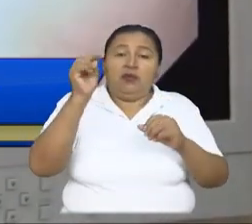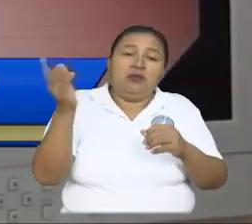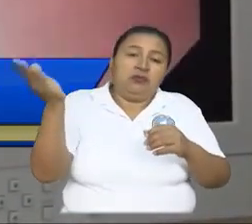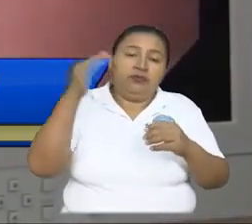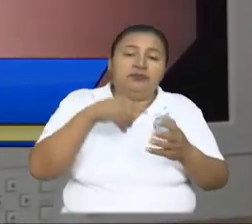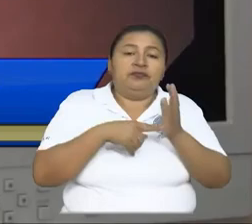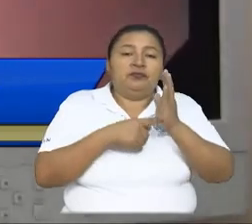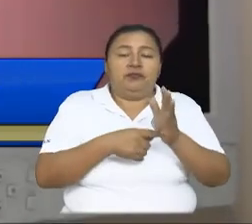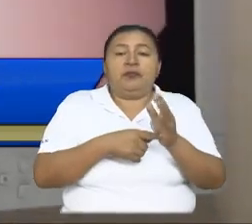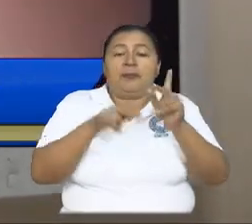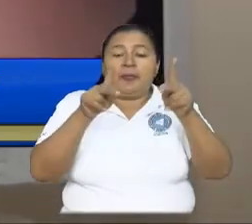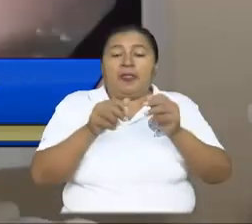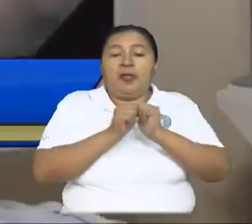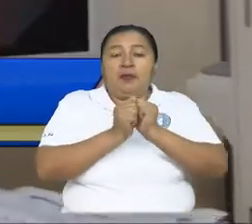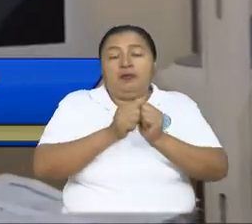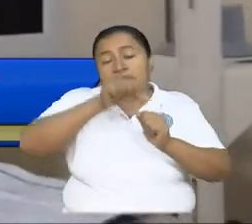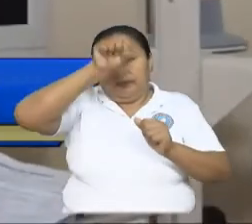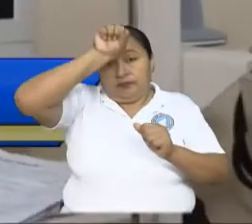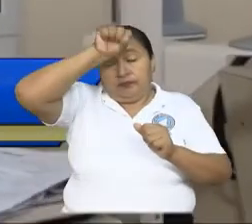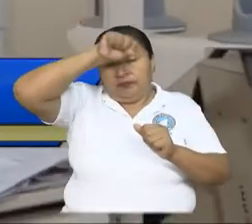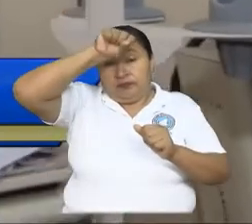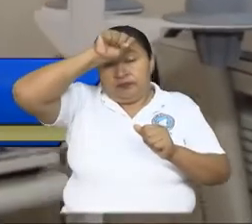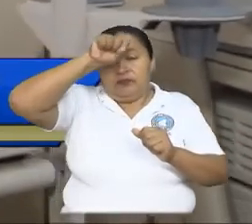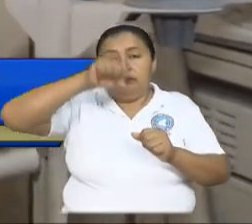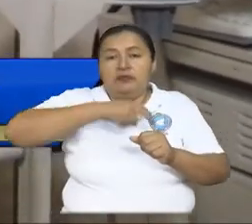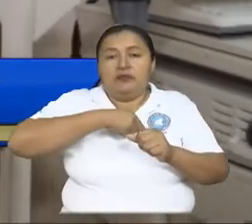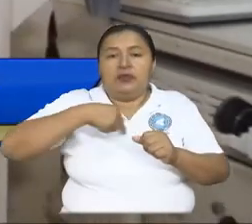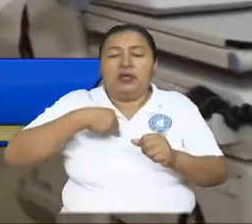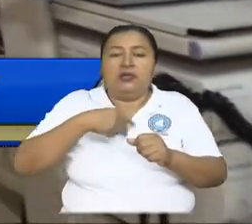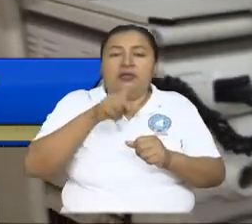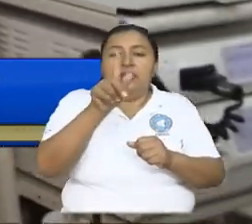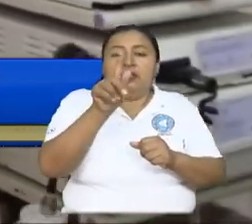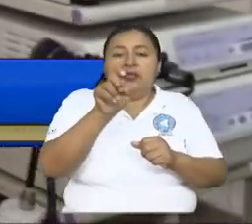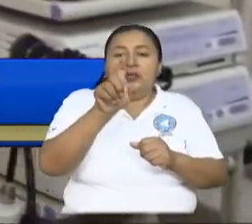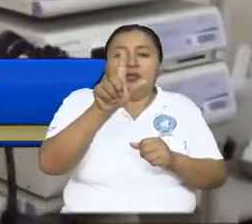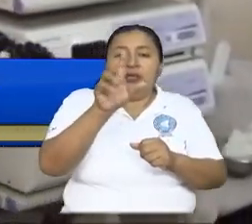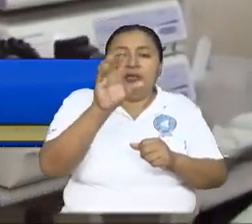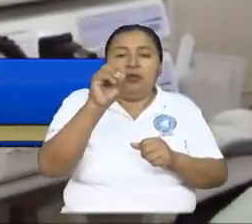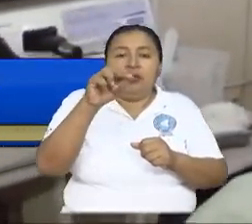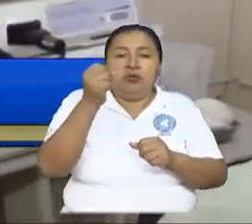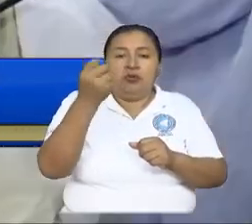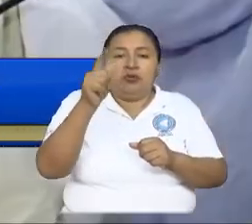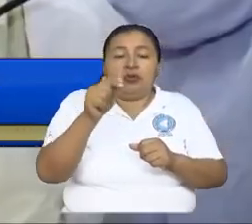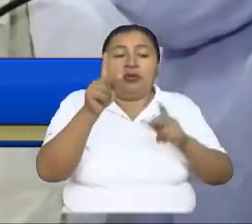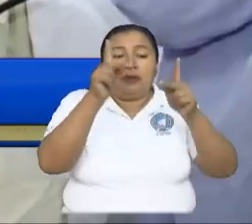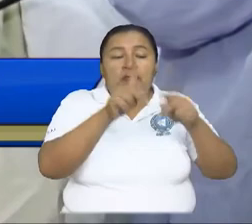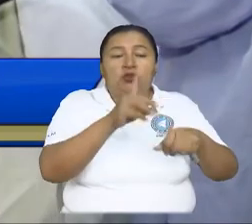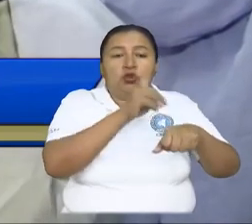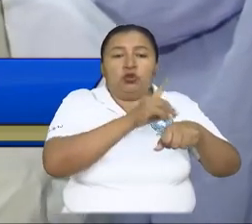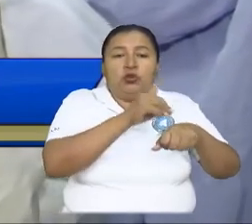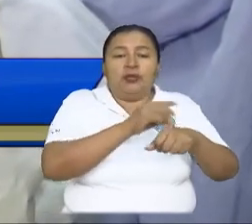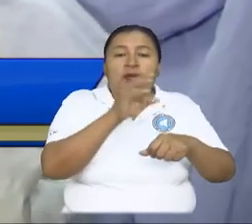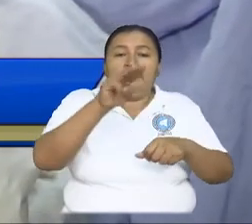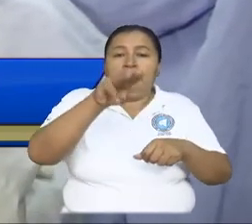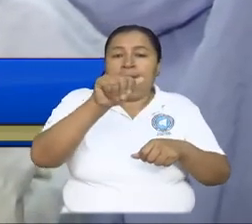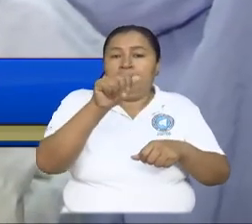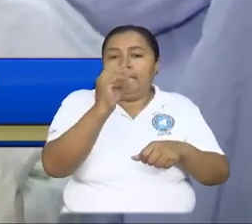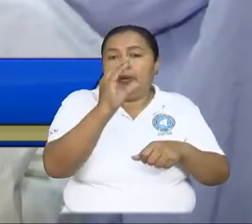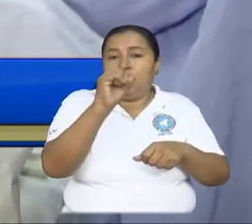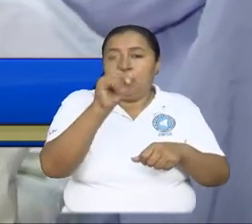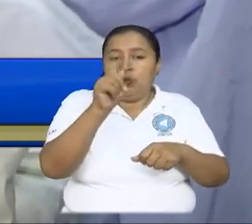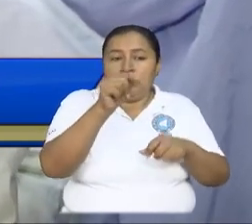lugar por ejemplo los compañeros de siuna hacen tele consultas con los compas de la mascota de si una verdad